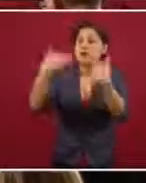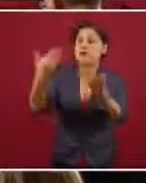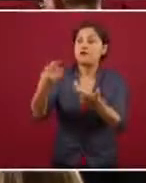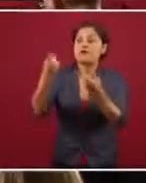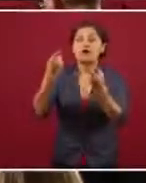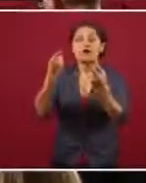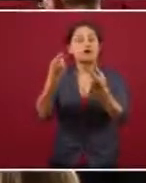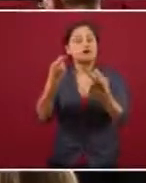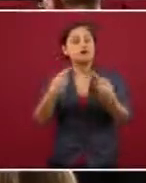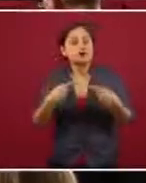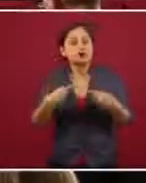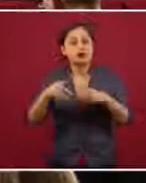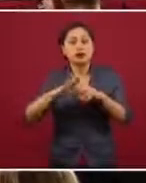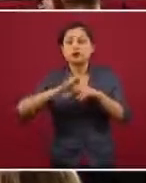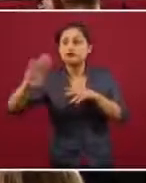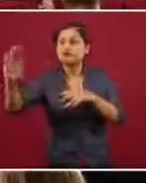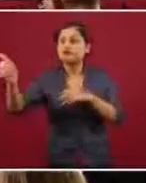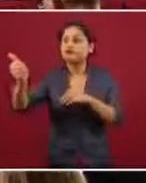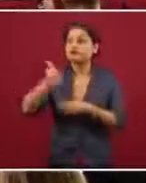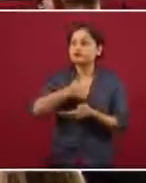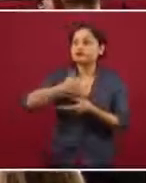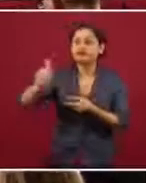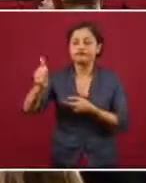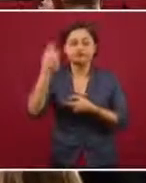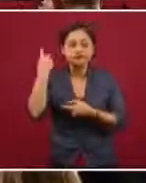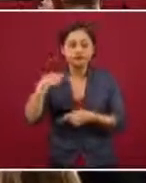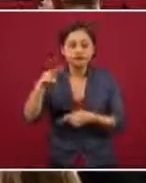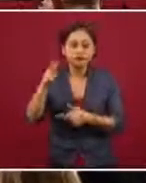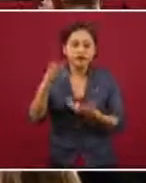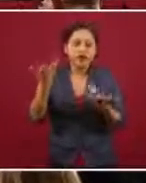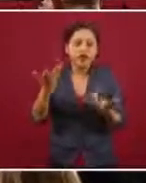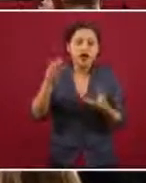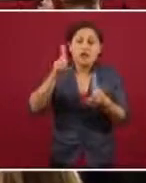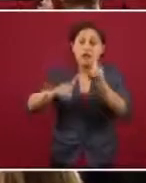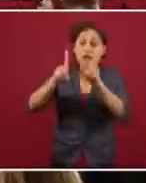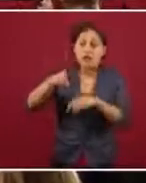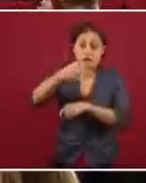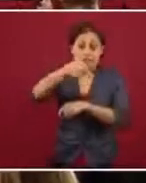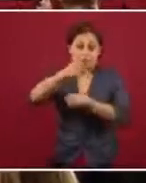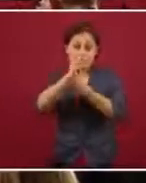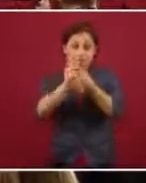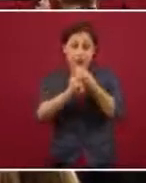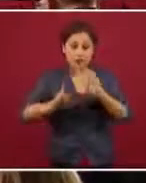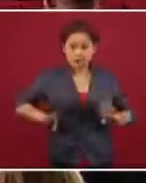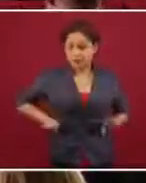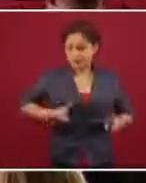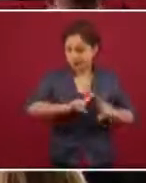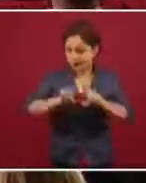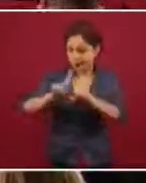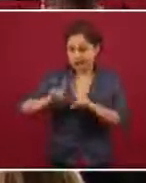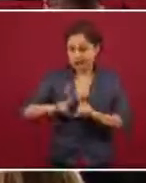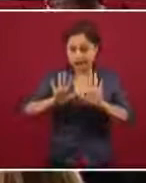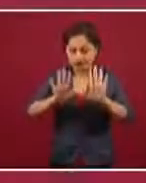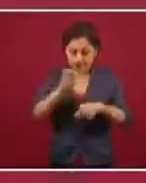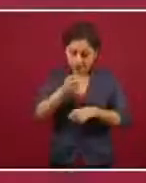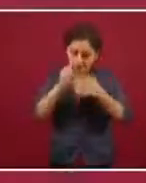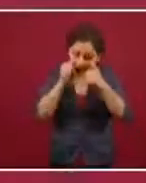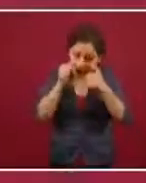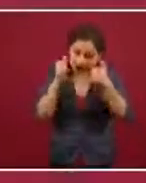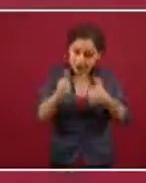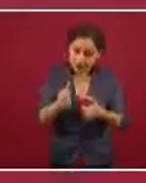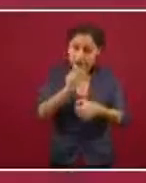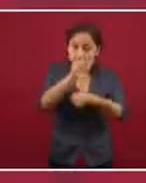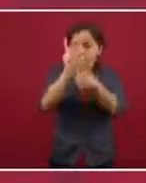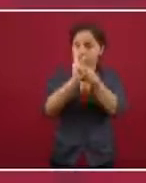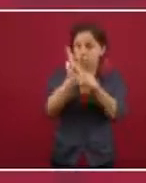viajeros, cada país va a tener su propio ritmo y esto hay que visualizarlo. No es una receta en donde todos los países van a